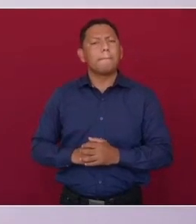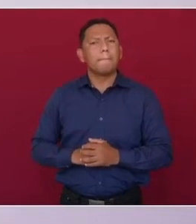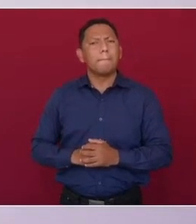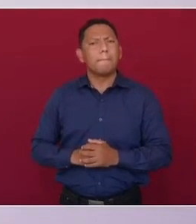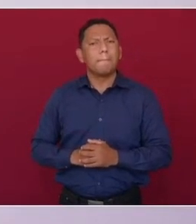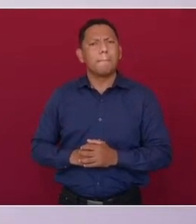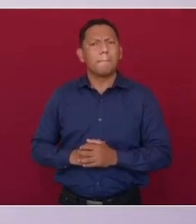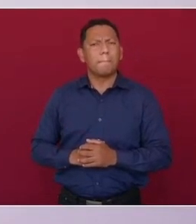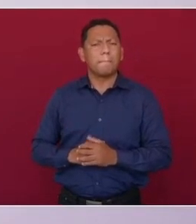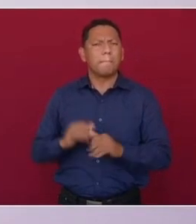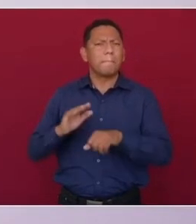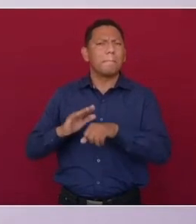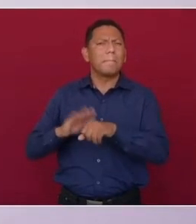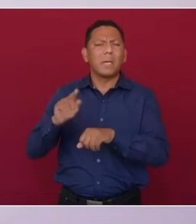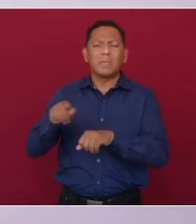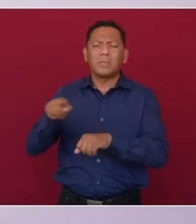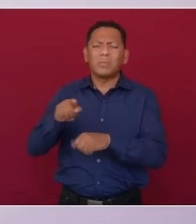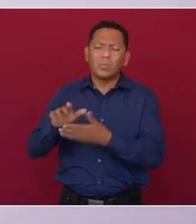más austero